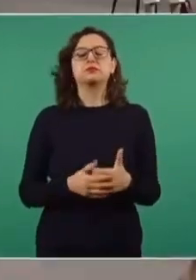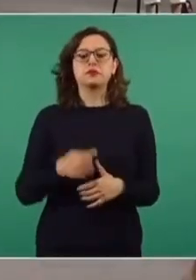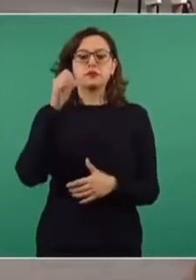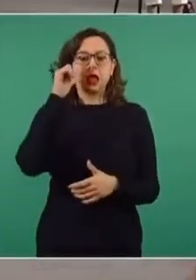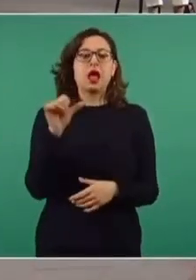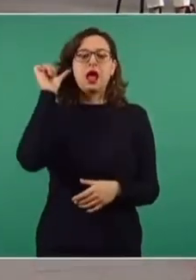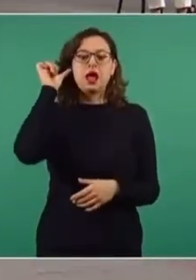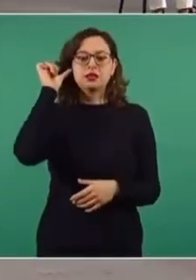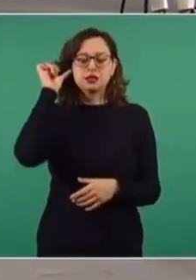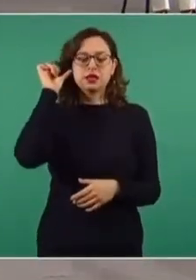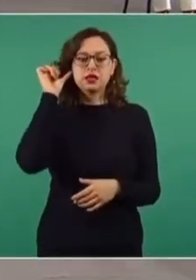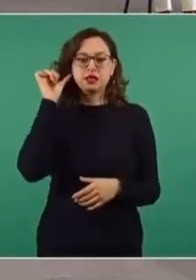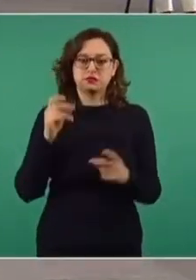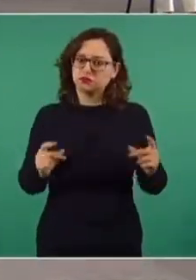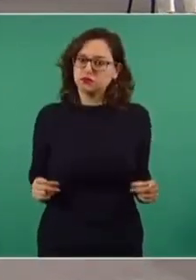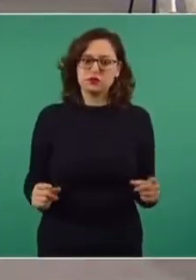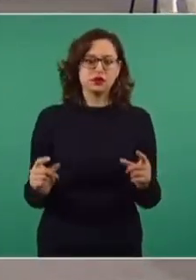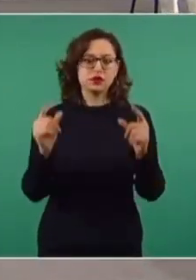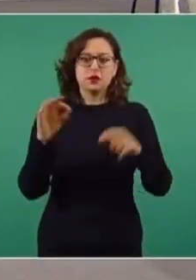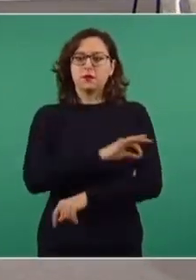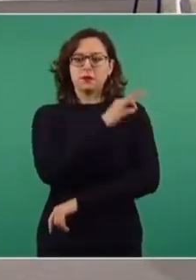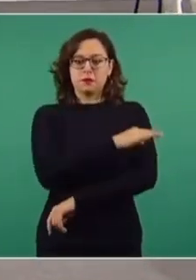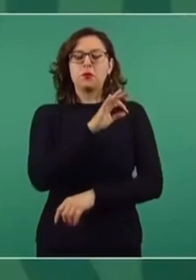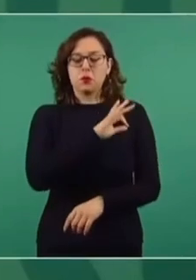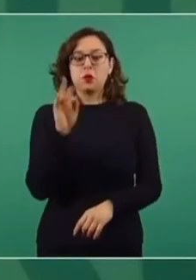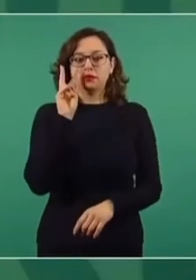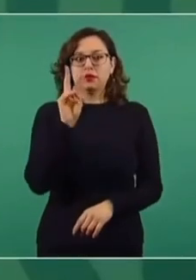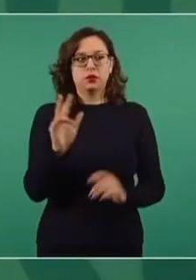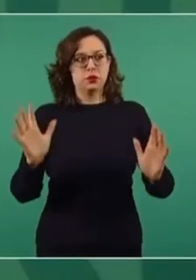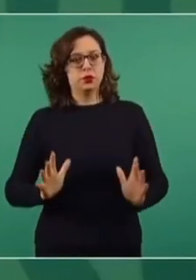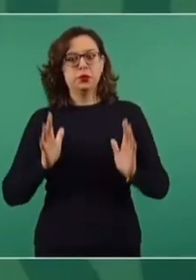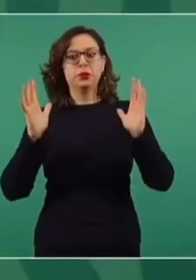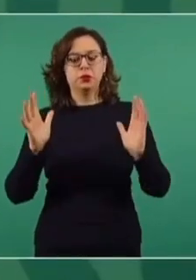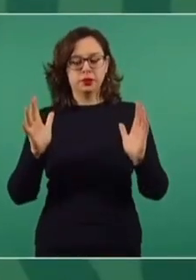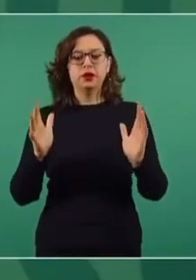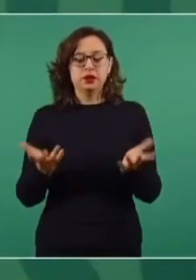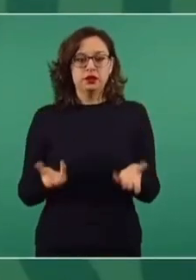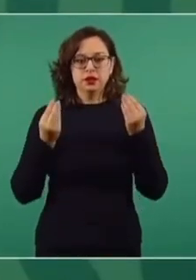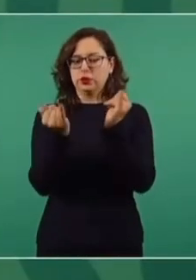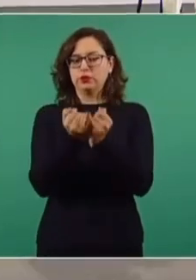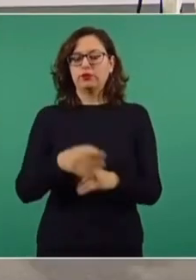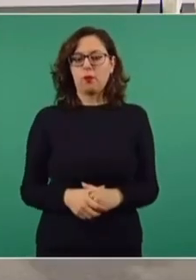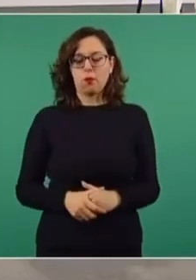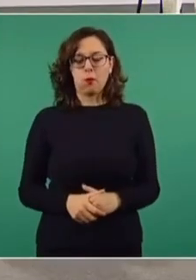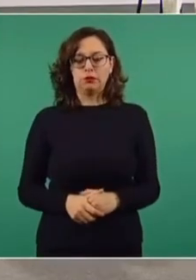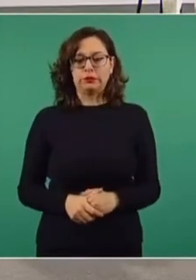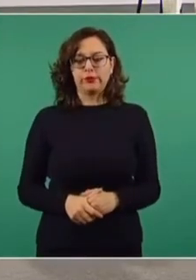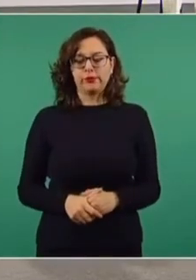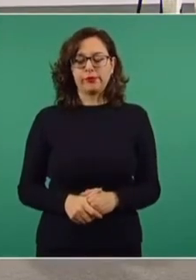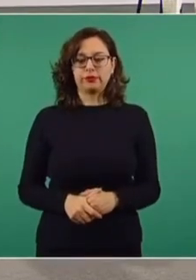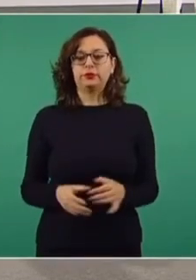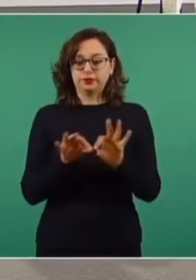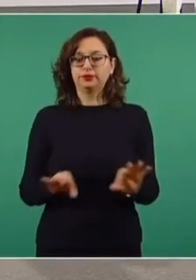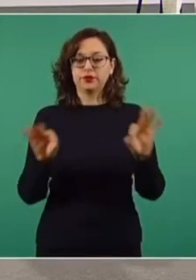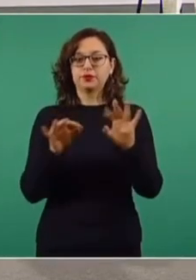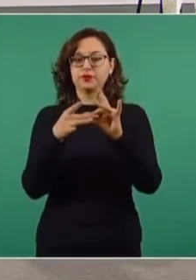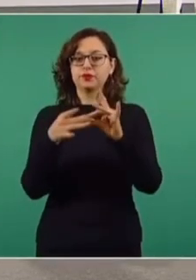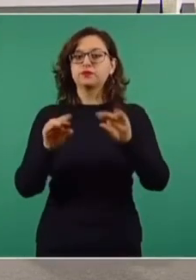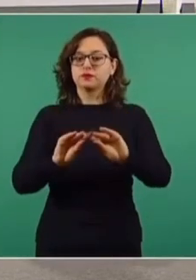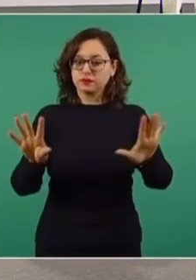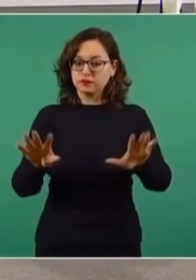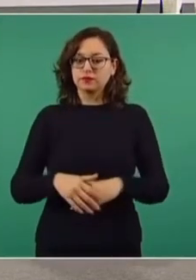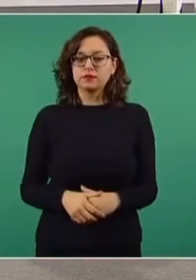informen, van a ver que fue algo excepcional en vacunación. Pero es importante aclarar, nosotros no